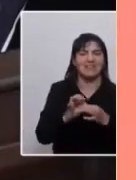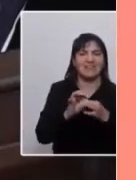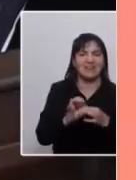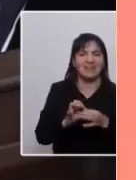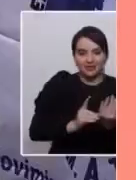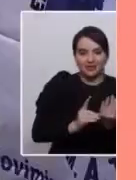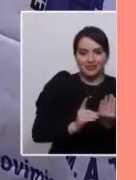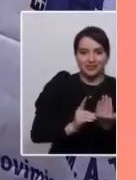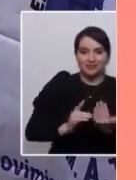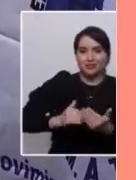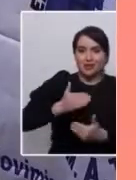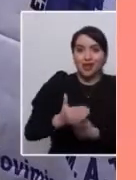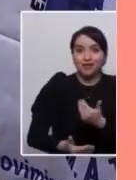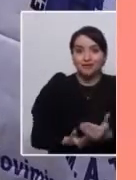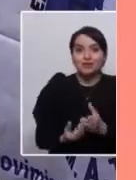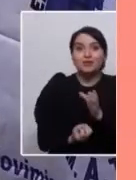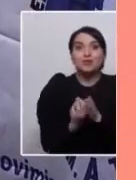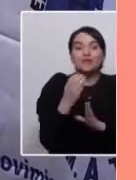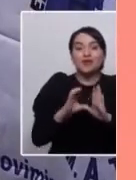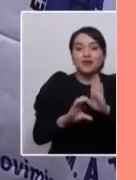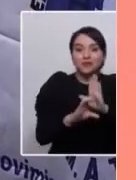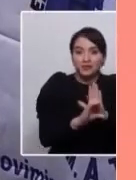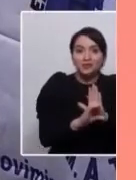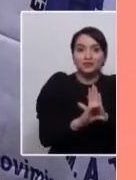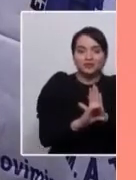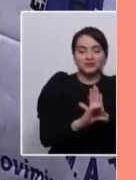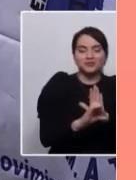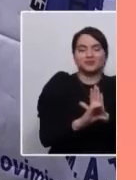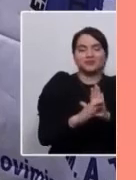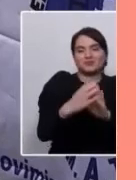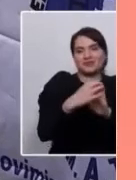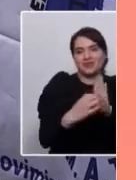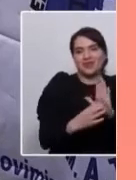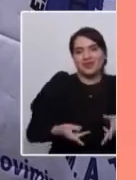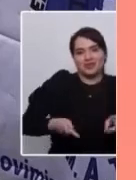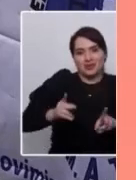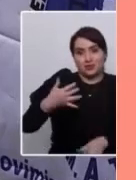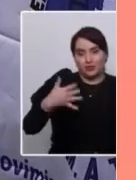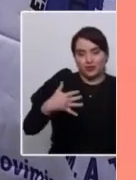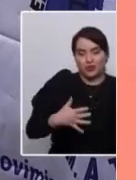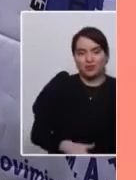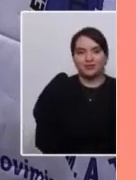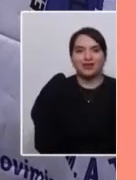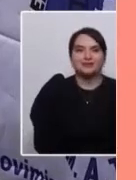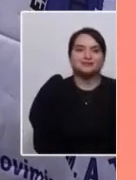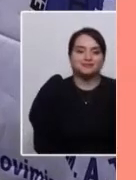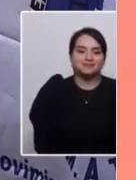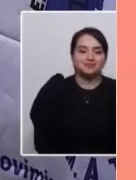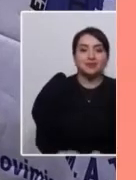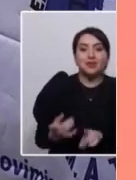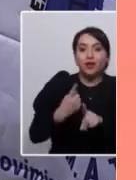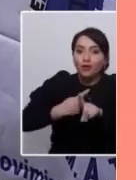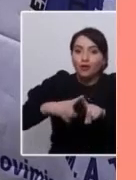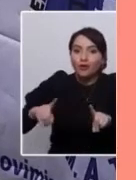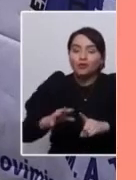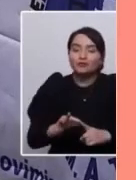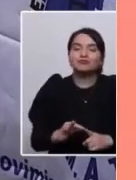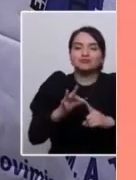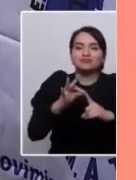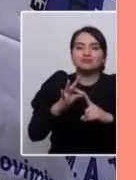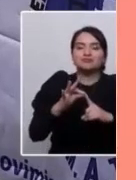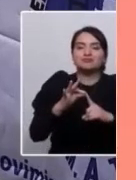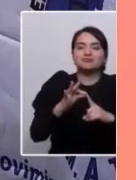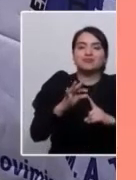fuertes. Y esa es toda la lógica de este texto constitucional. Solamente para terminar, respecto a los pueblos indígenas, en el artículo 5 se